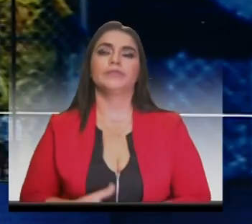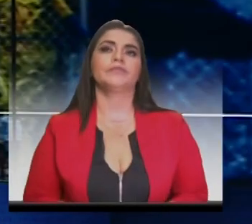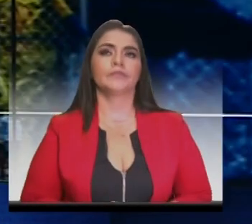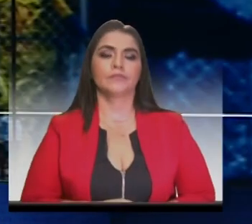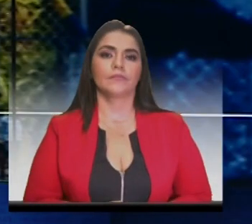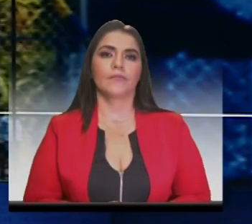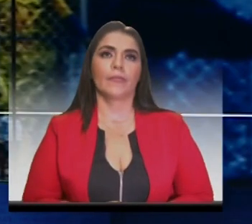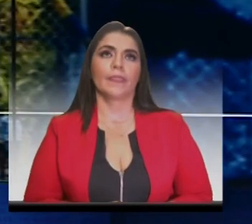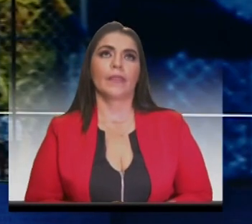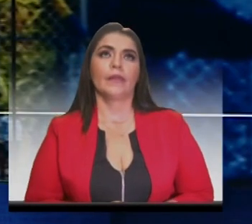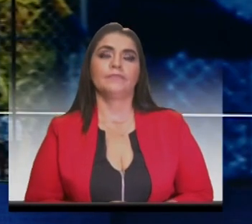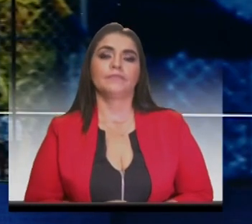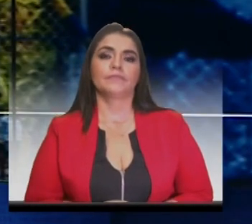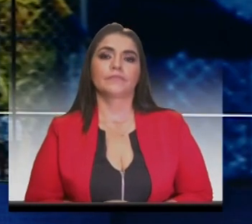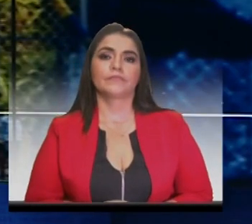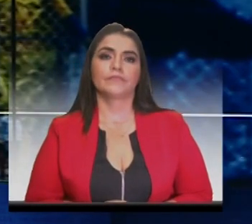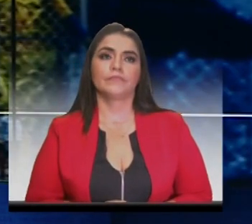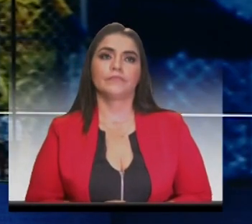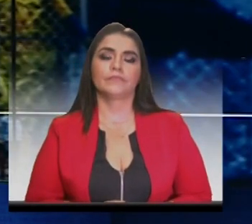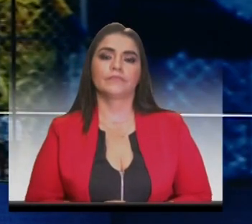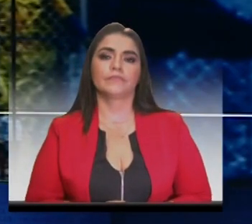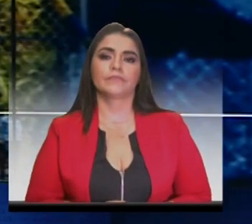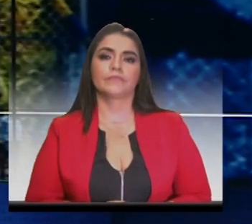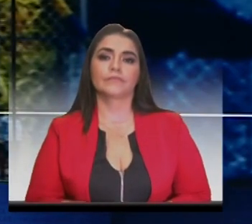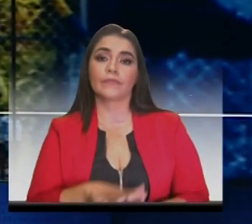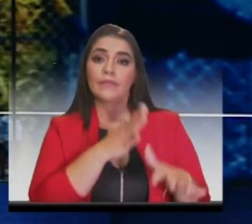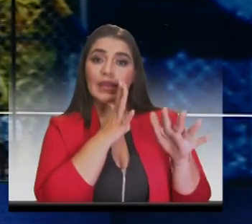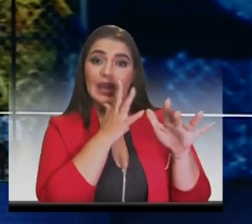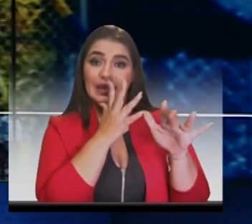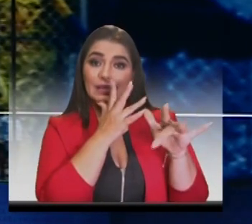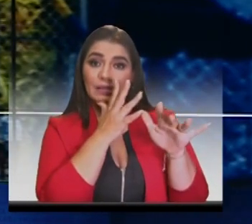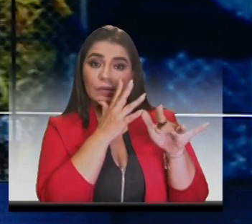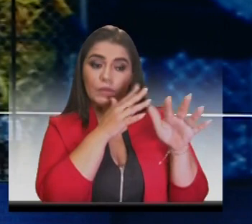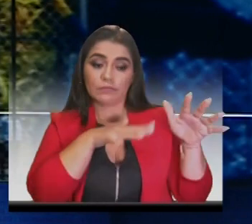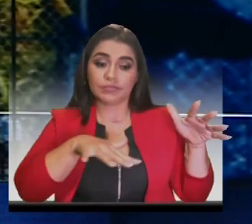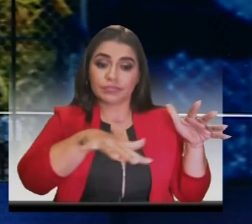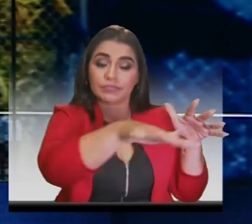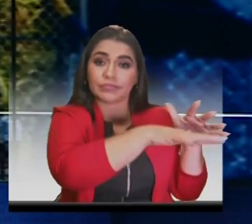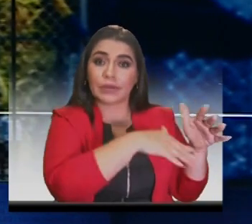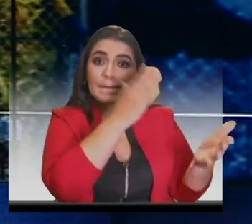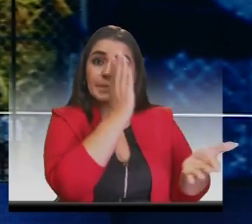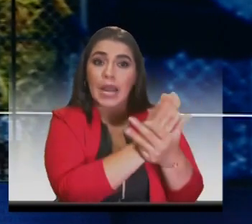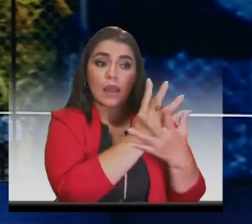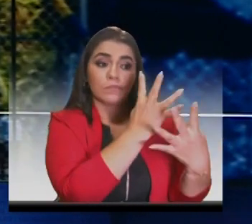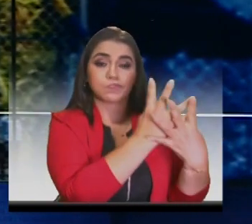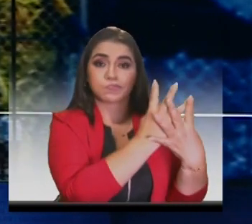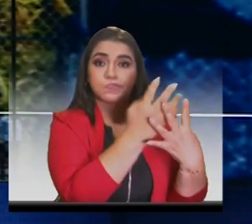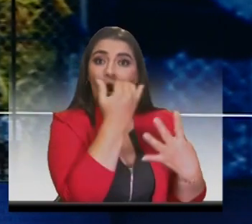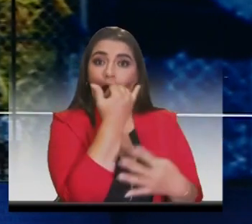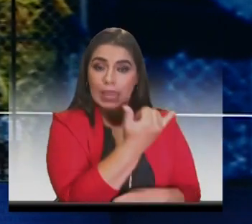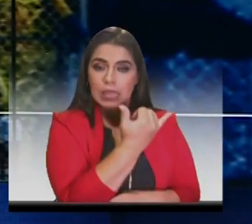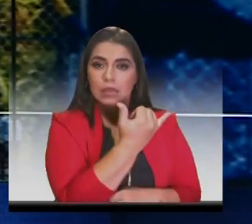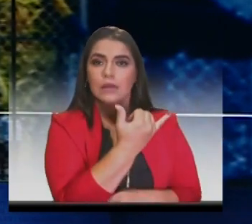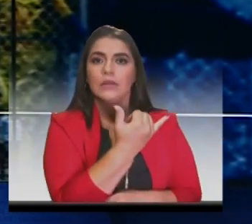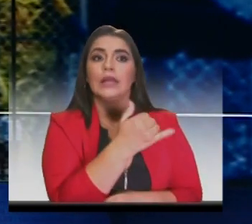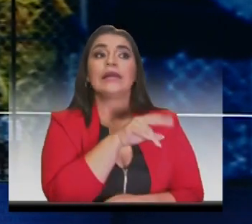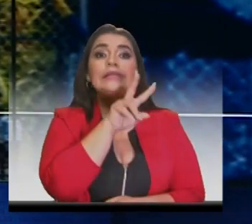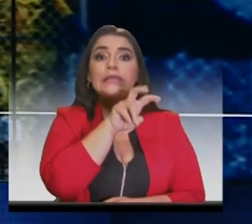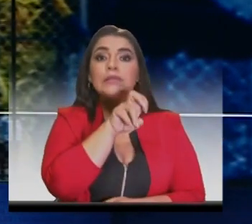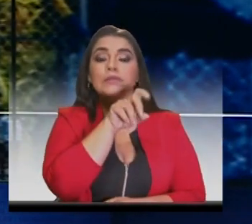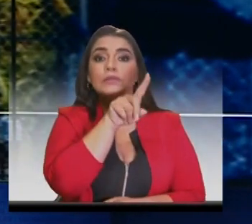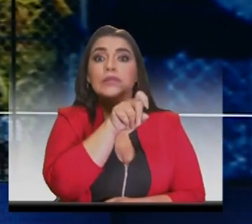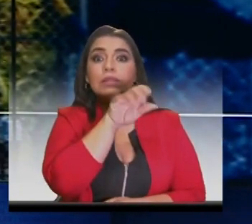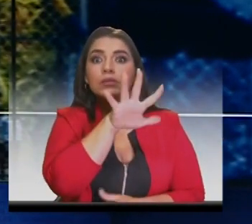por lo menos la mitad de los más de 765 casos activos de COVID-19 que hay en el municipio de Itagüí se encuentran